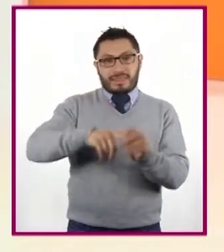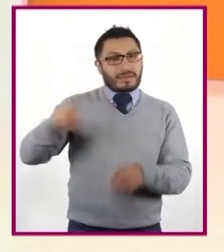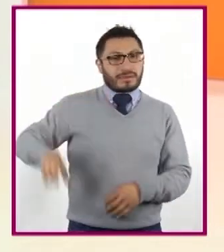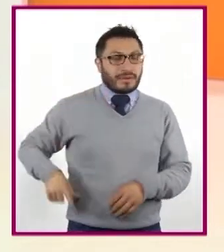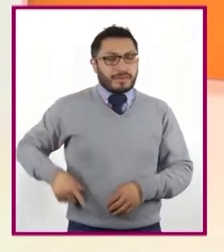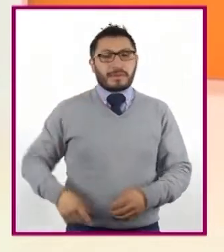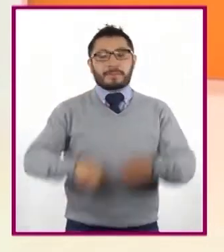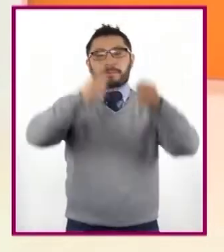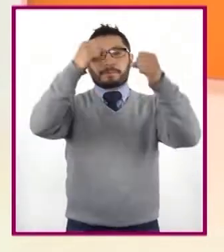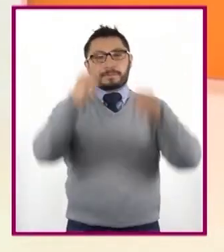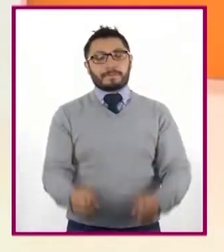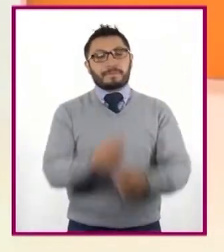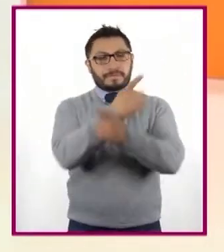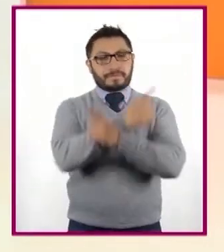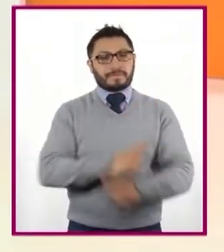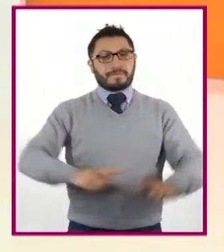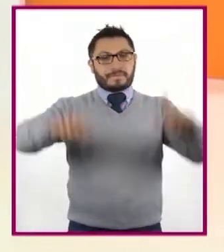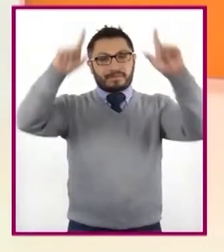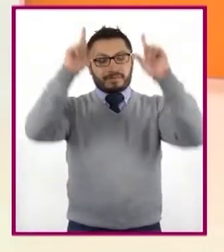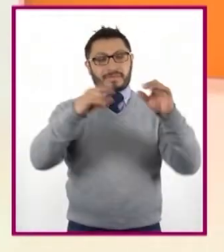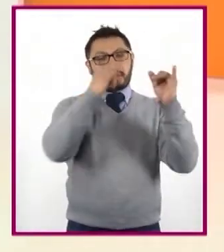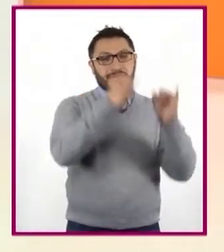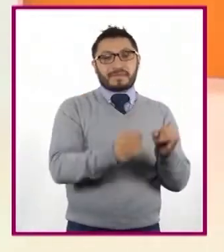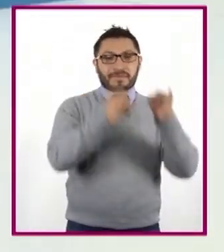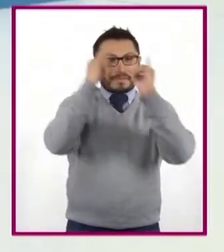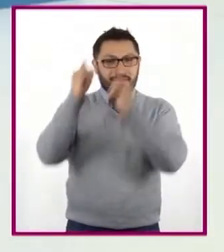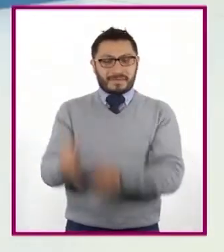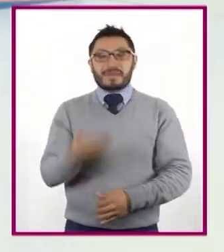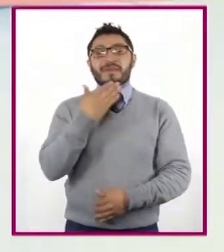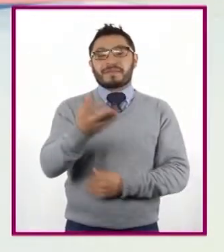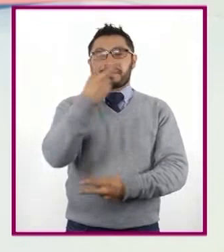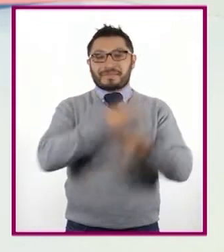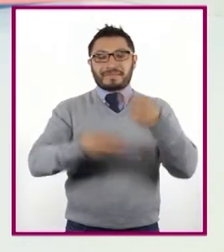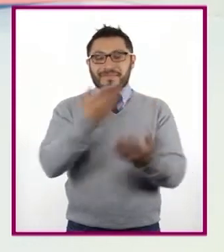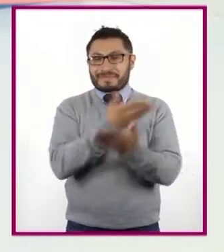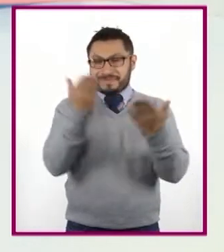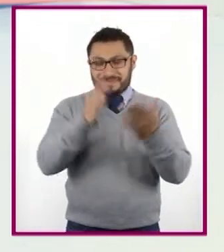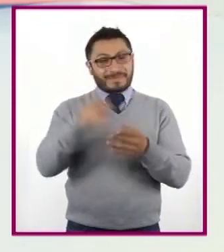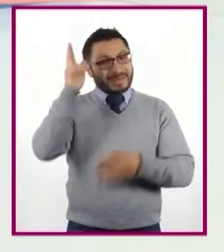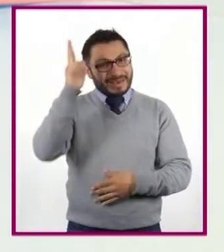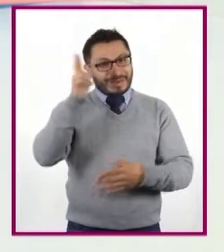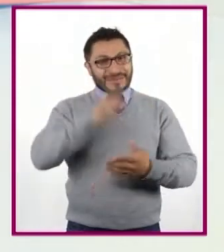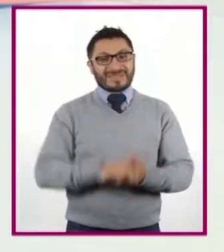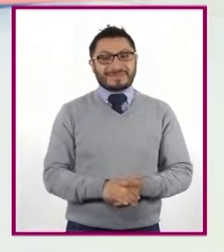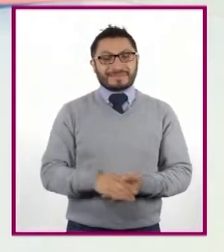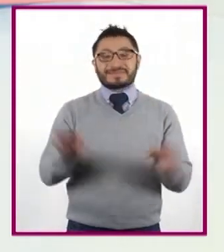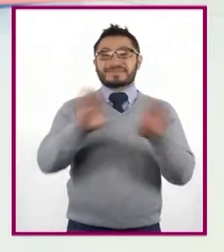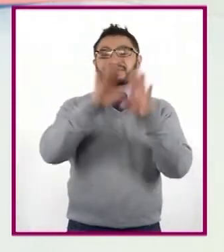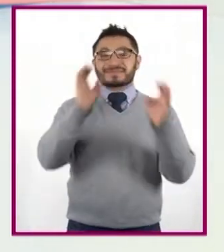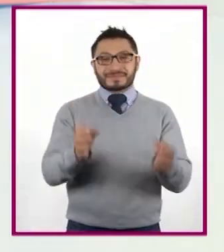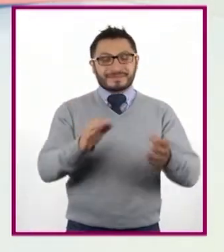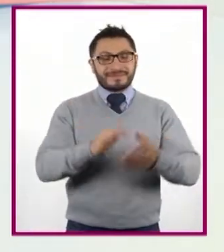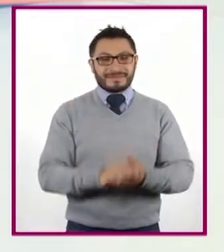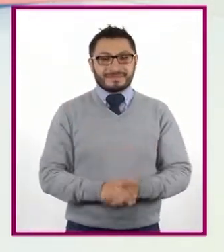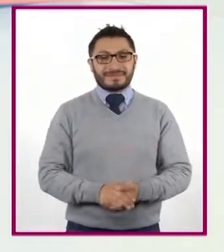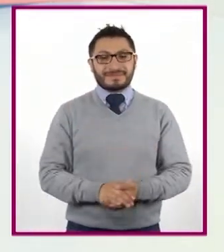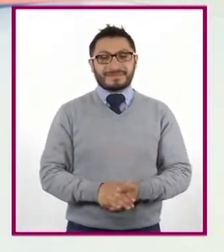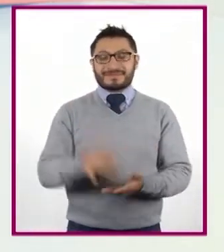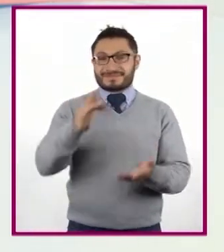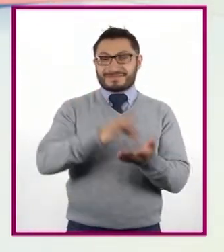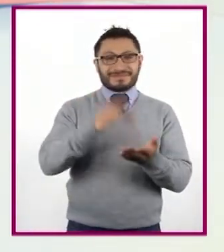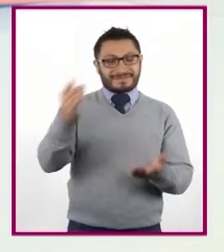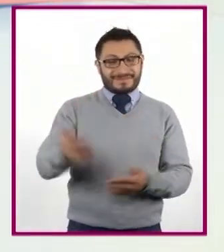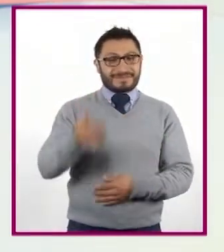a garantizar las libertades individuales. Bienvenida, maestra. Hola, ¿cómo estás, Leslie?